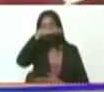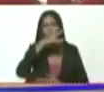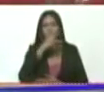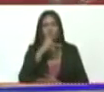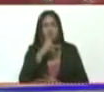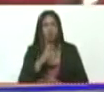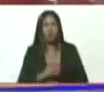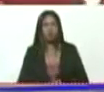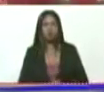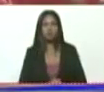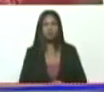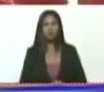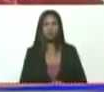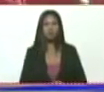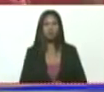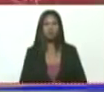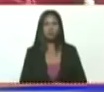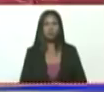fascistas.